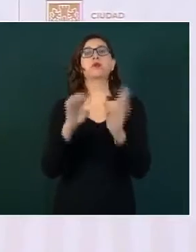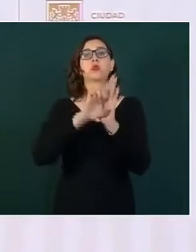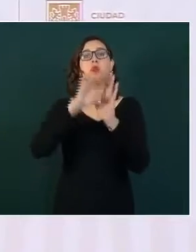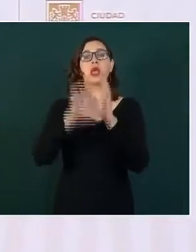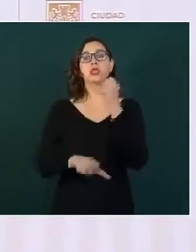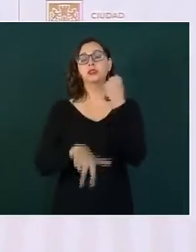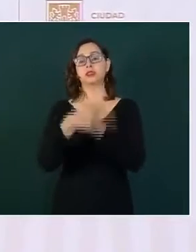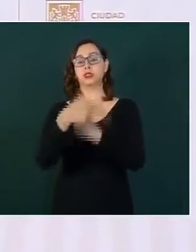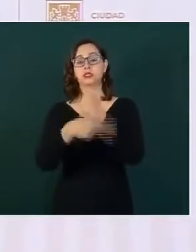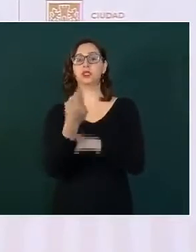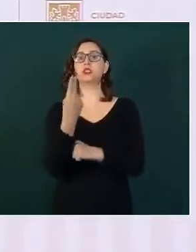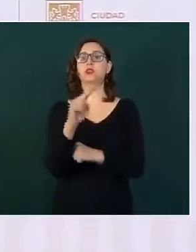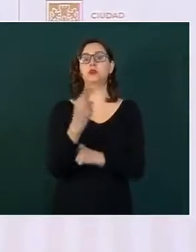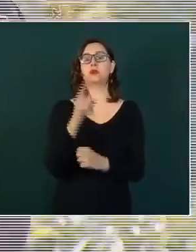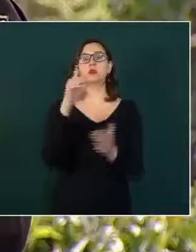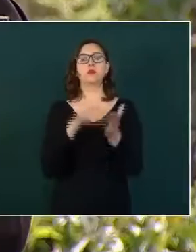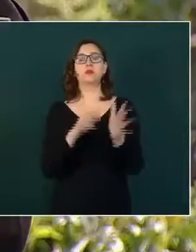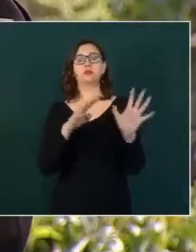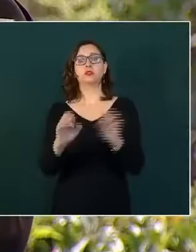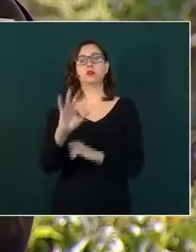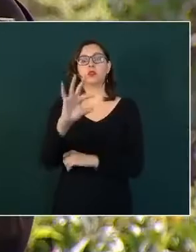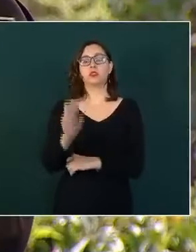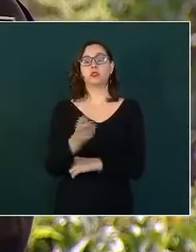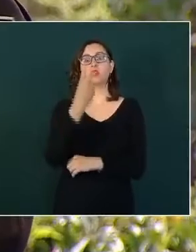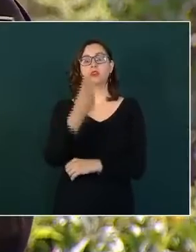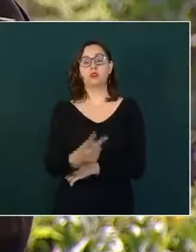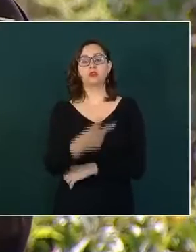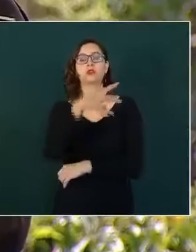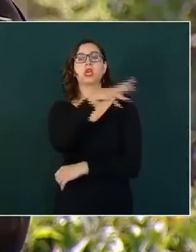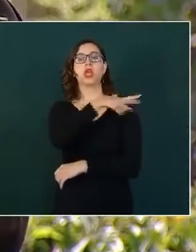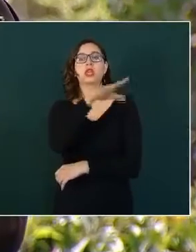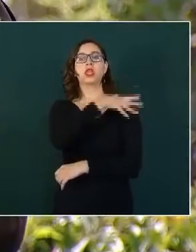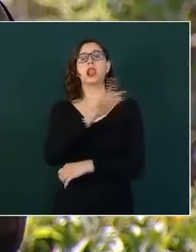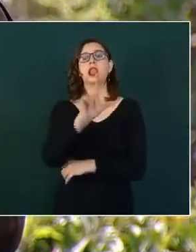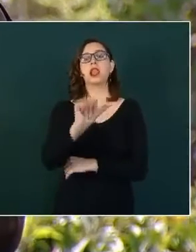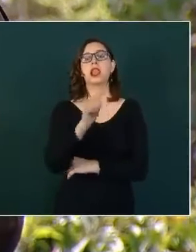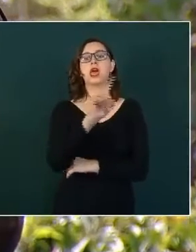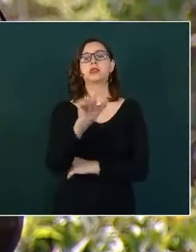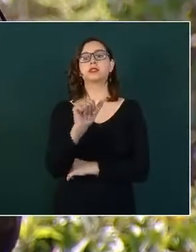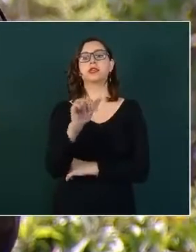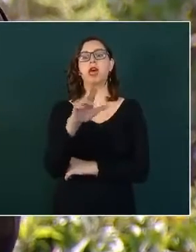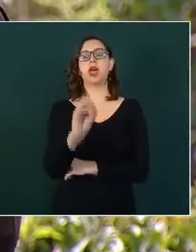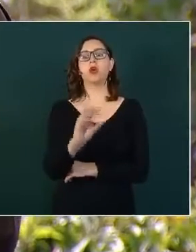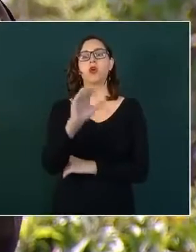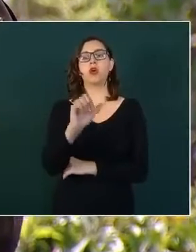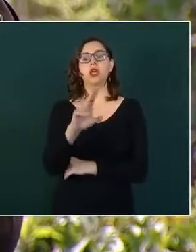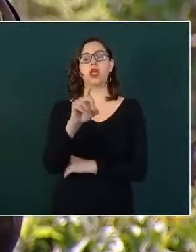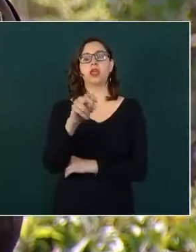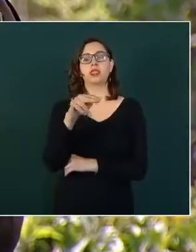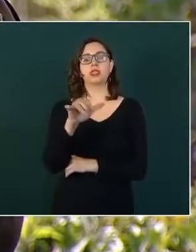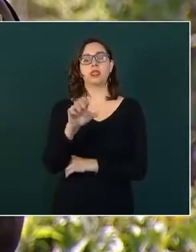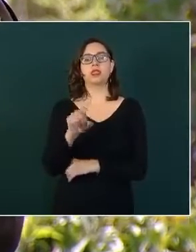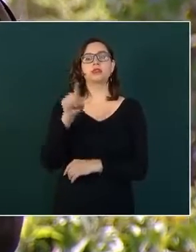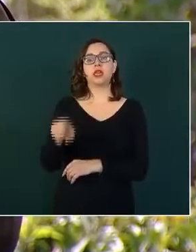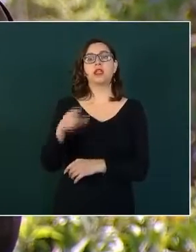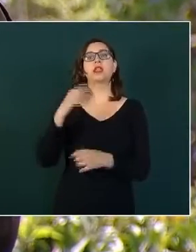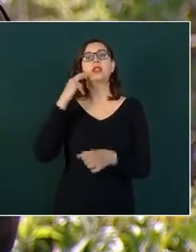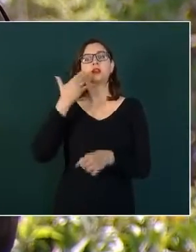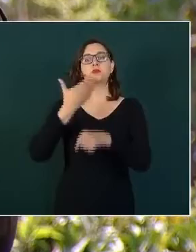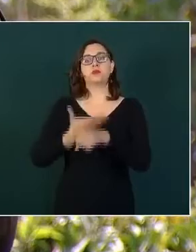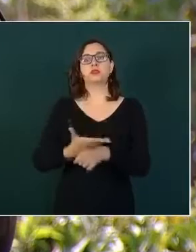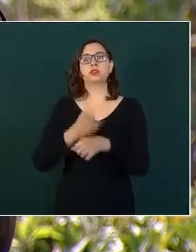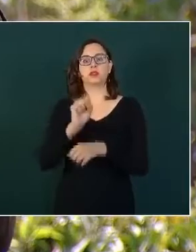de 1942, el general Lázaro Cárdenas, siendo secretario de la Defensa Nacional, instruyó